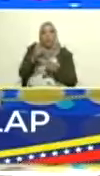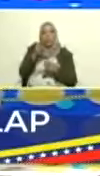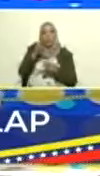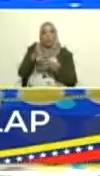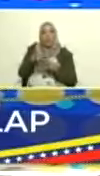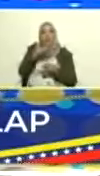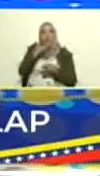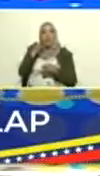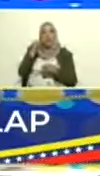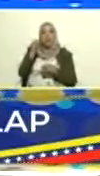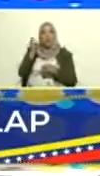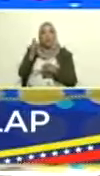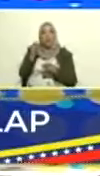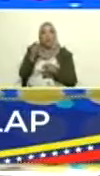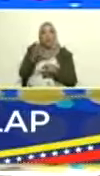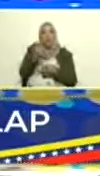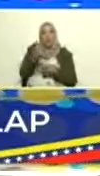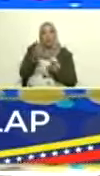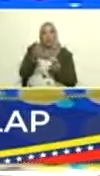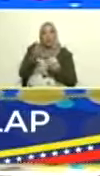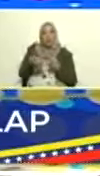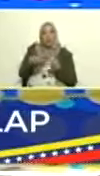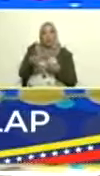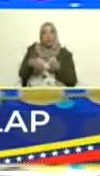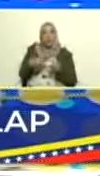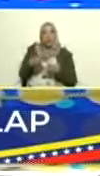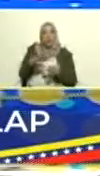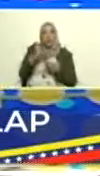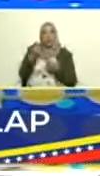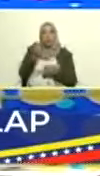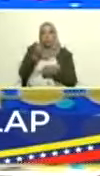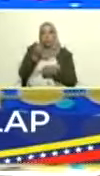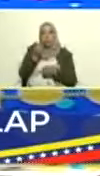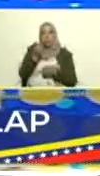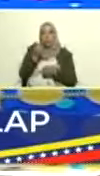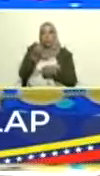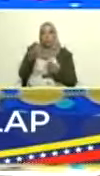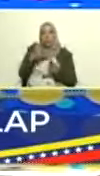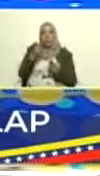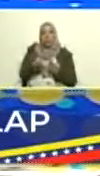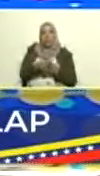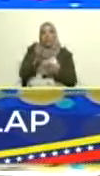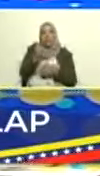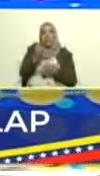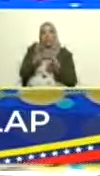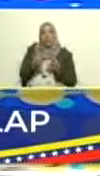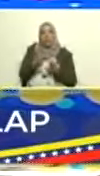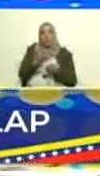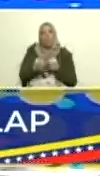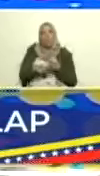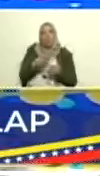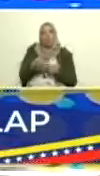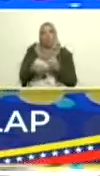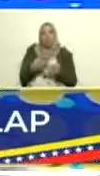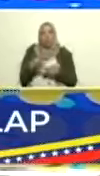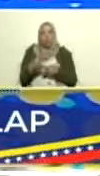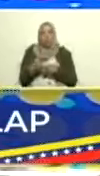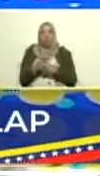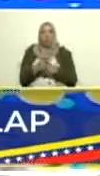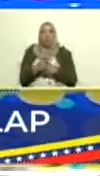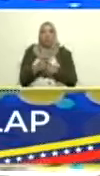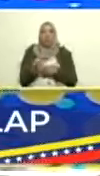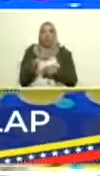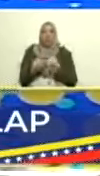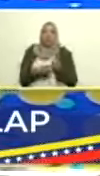sal. 4 nuevos productos para los CLAP, para completar 19 productos. Y